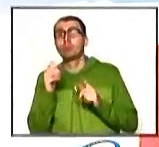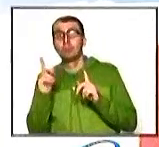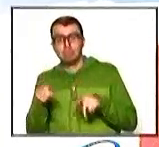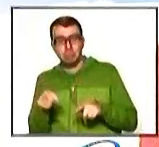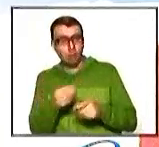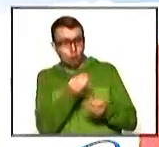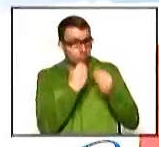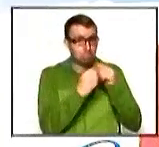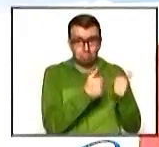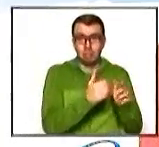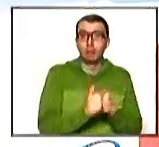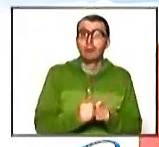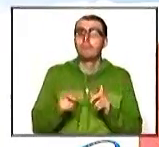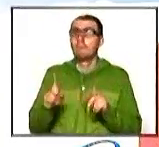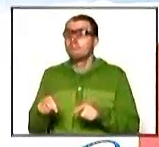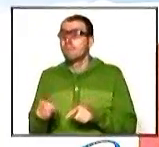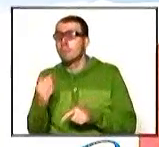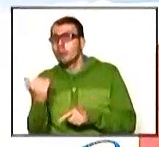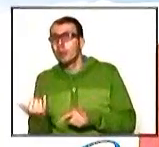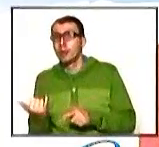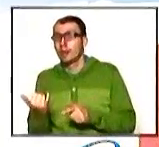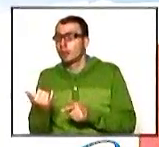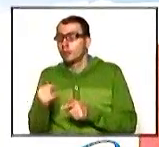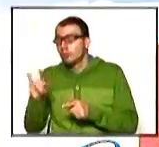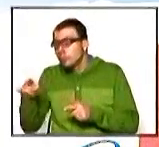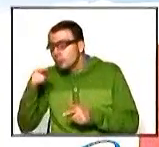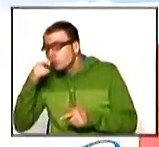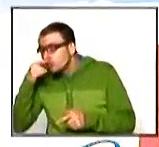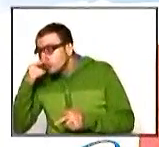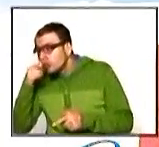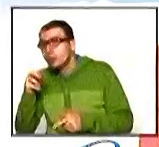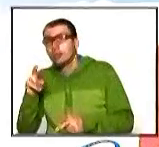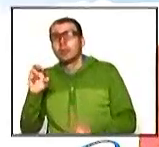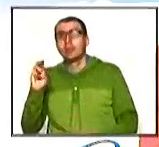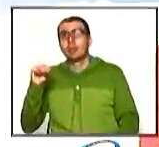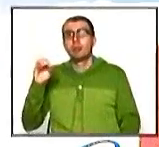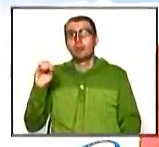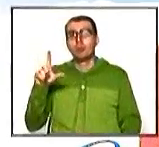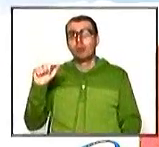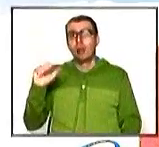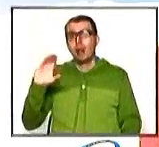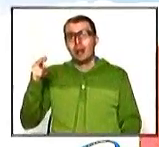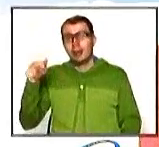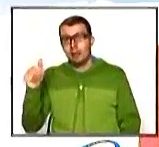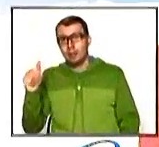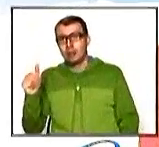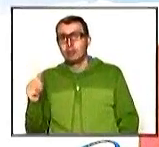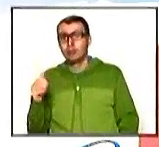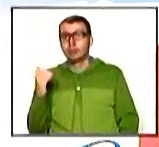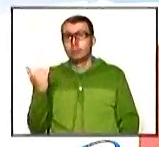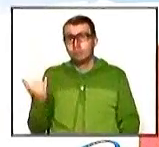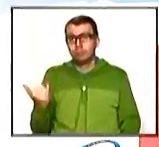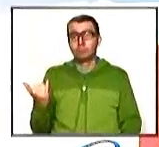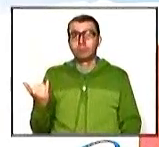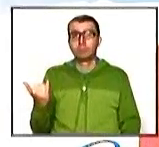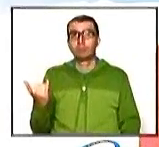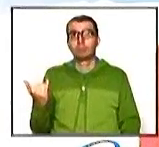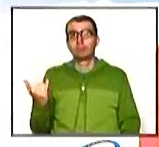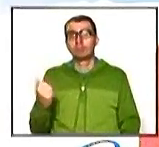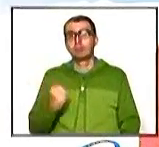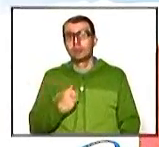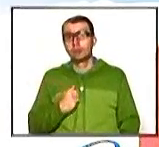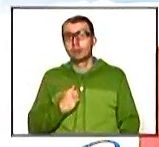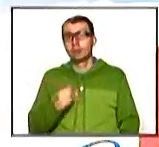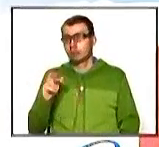con eucalipto y consumir cebolla de huevo. Es otra gran opción. Dentro de los condimentos está